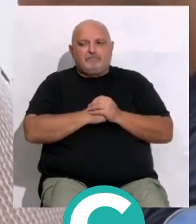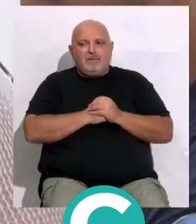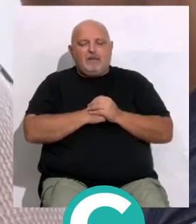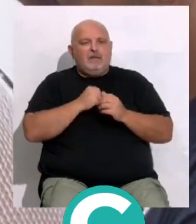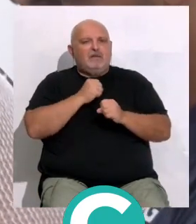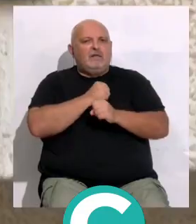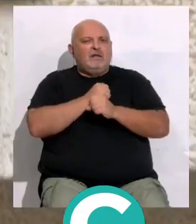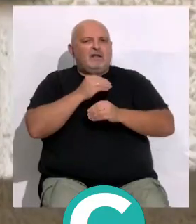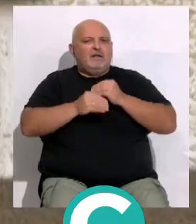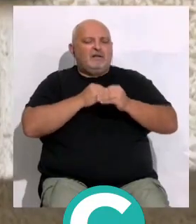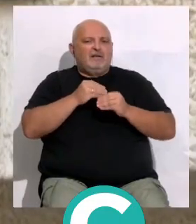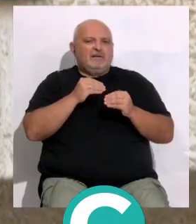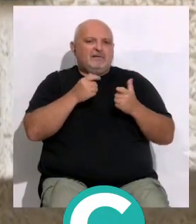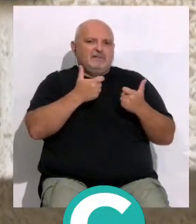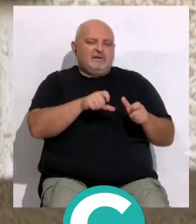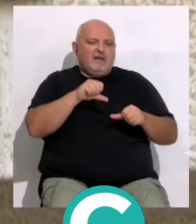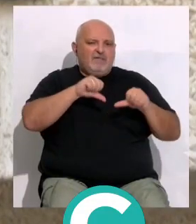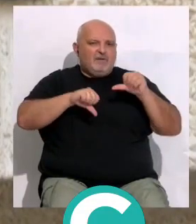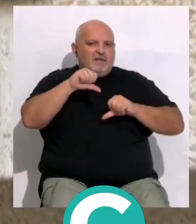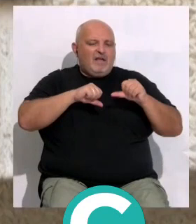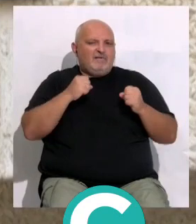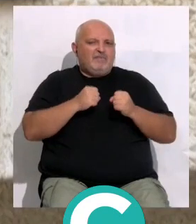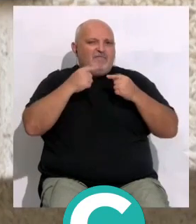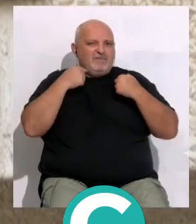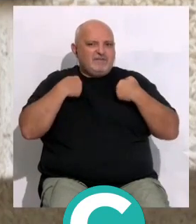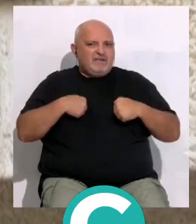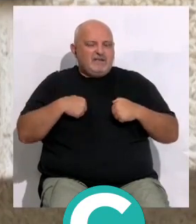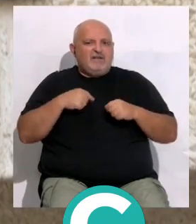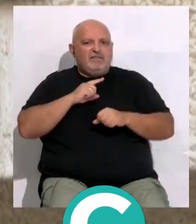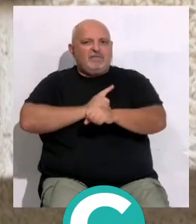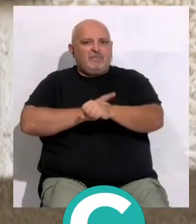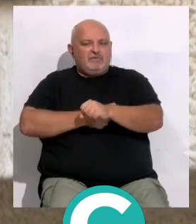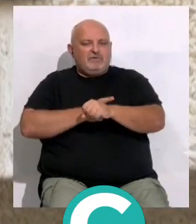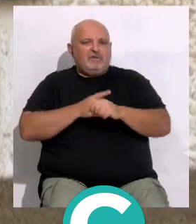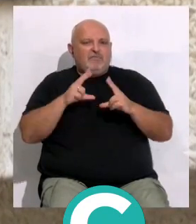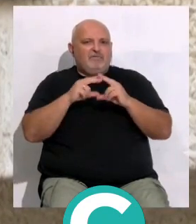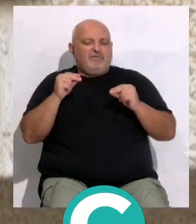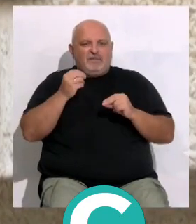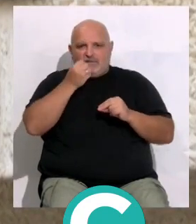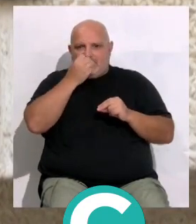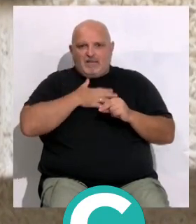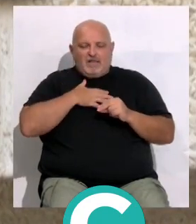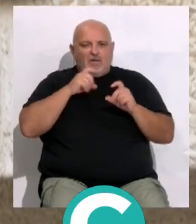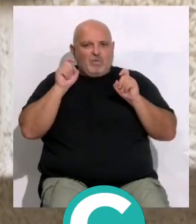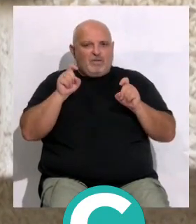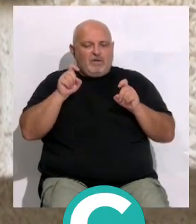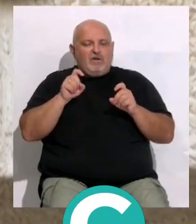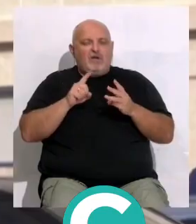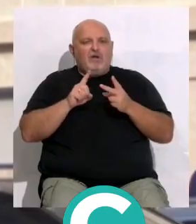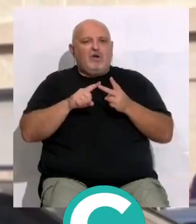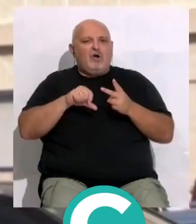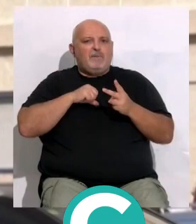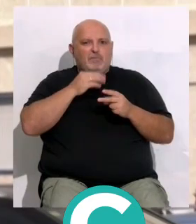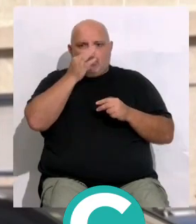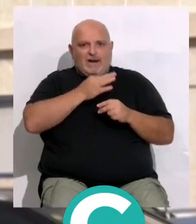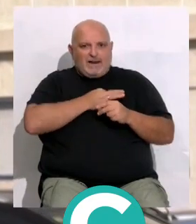El trabajo se realiza a caballo entre el Laboratorio de Actividad Física y del Deporte de la Facultad de Ciencias de la Educación y el Hospital de